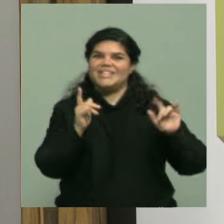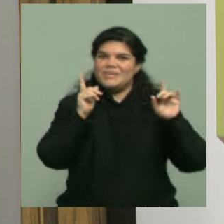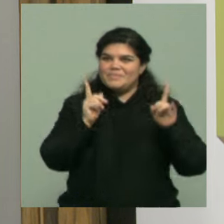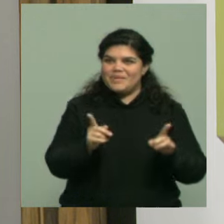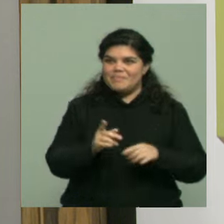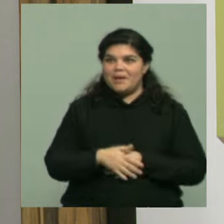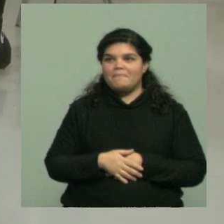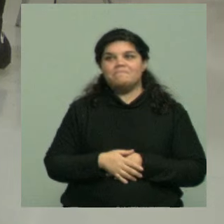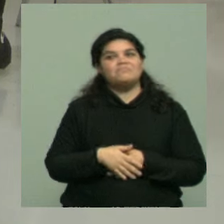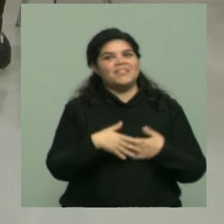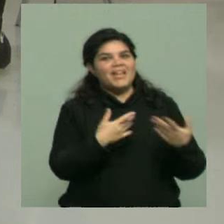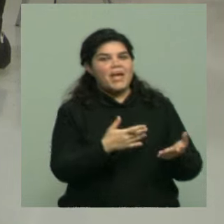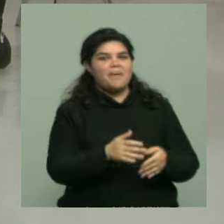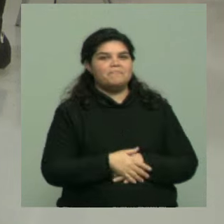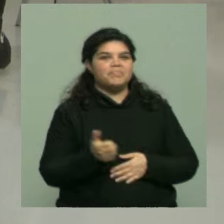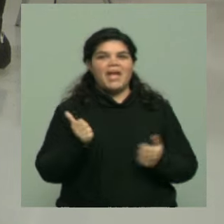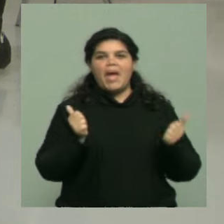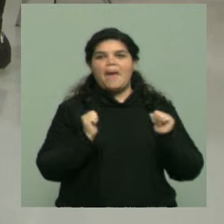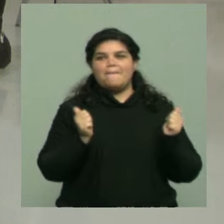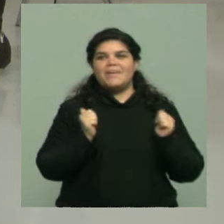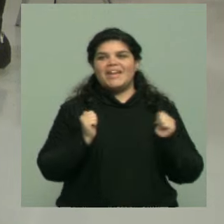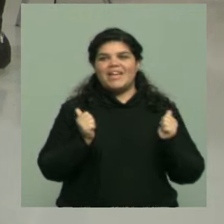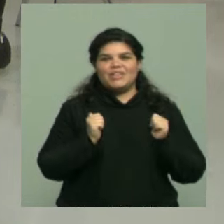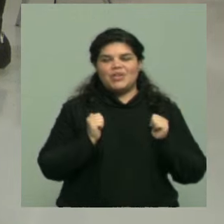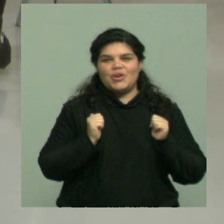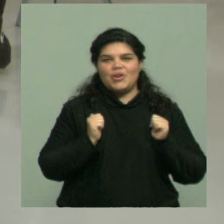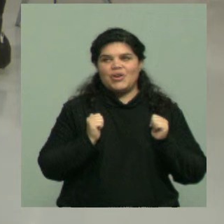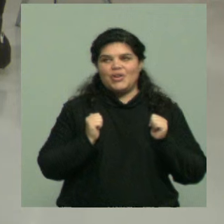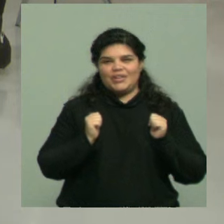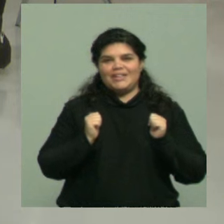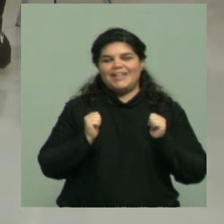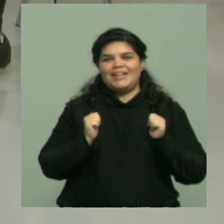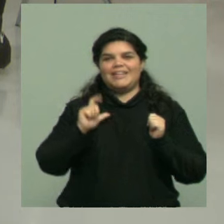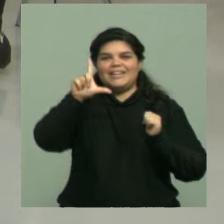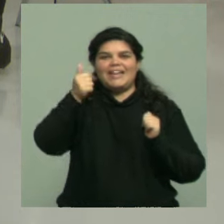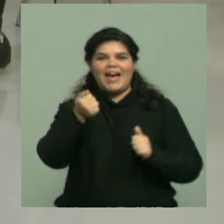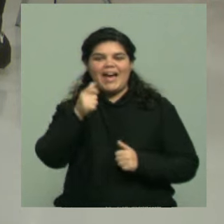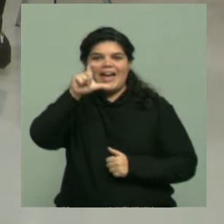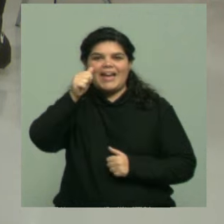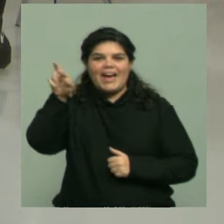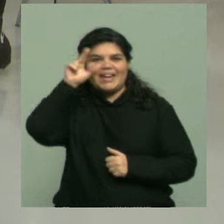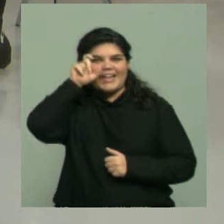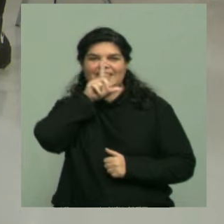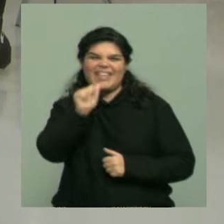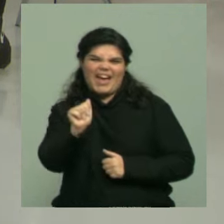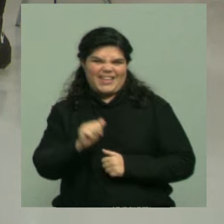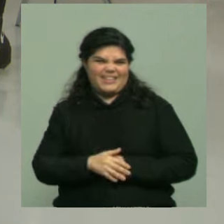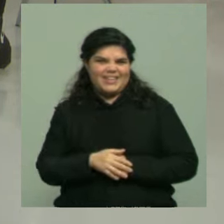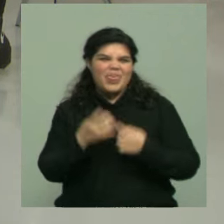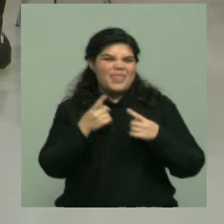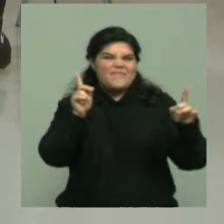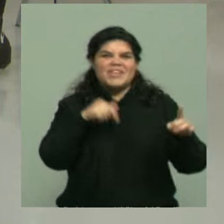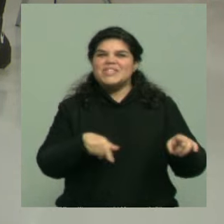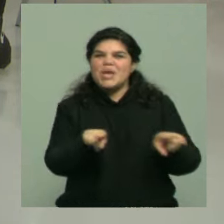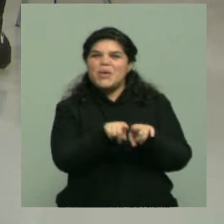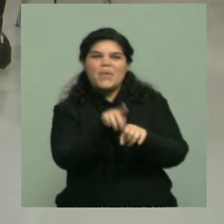la carreta. Ah, es como la película Esperando la carroza, pero en la versión teatral con este elenco. Además. Exacto, que va a ser